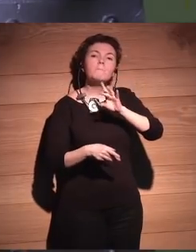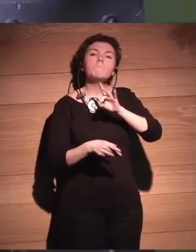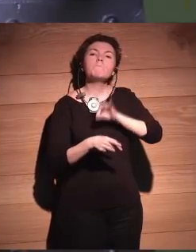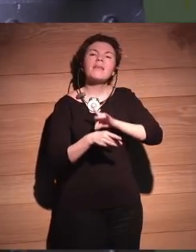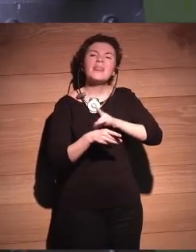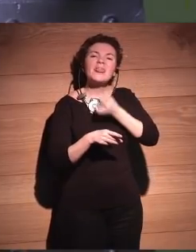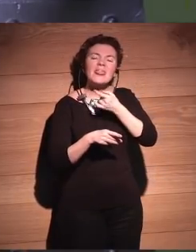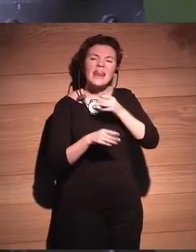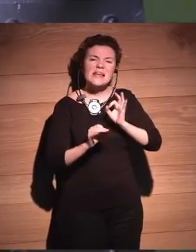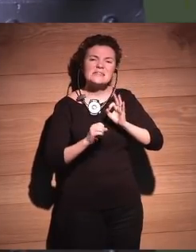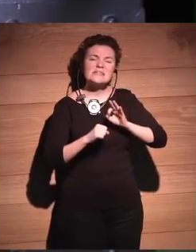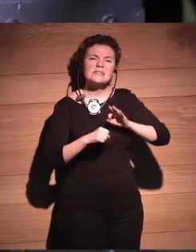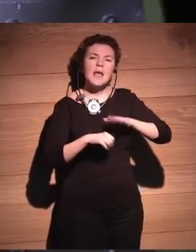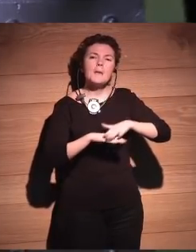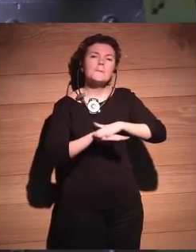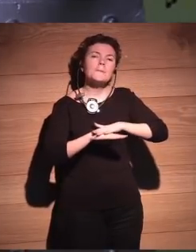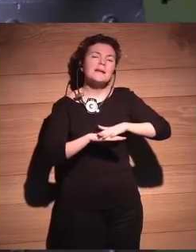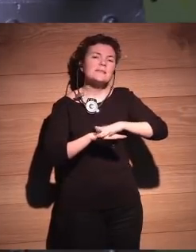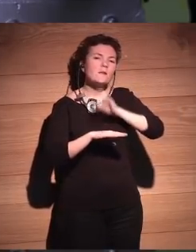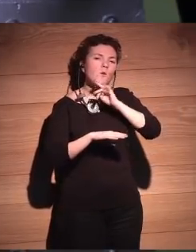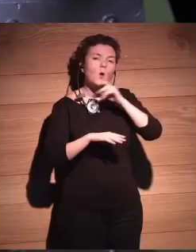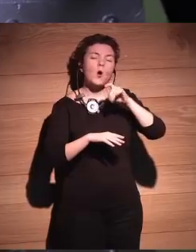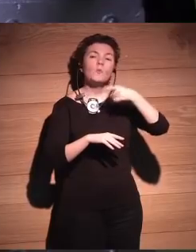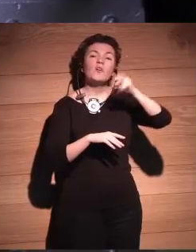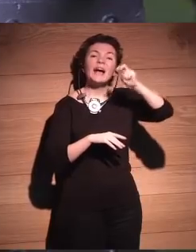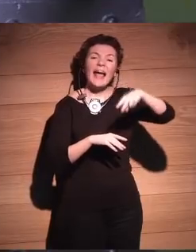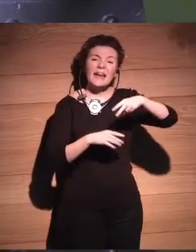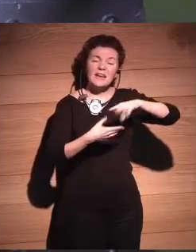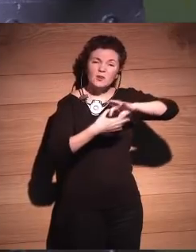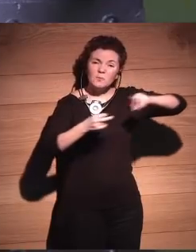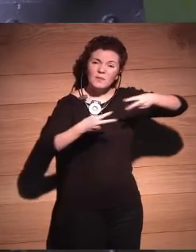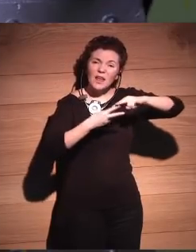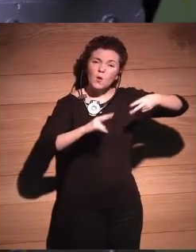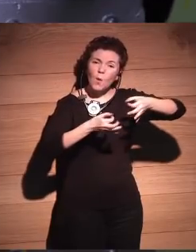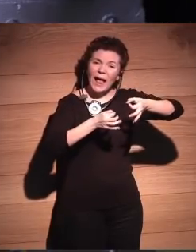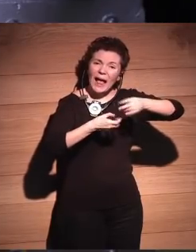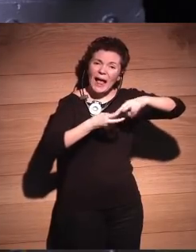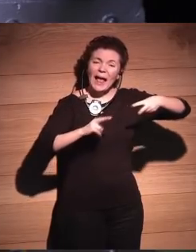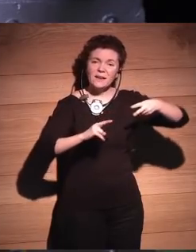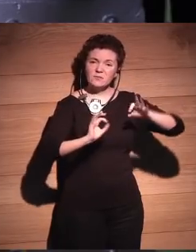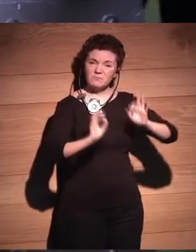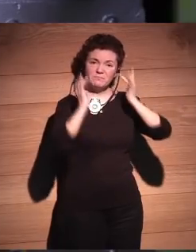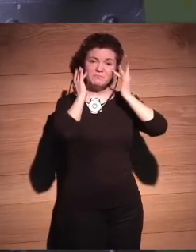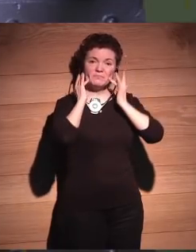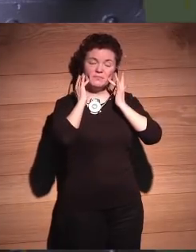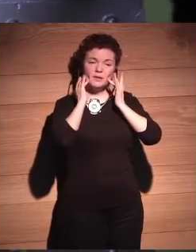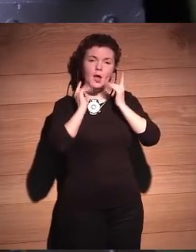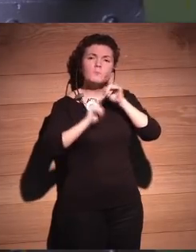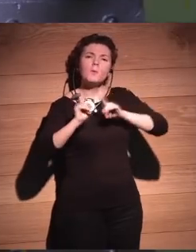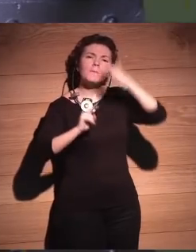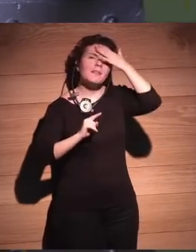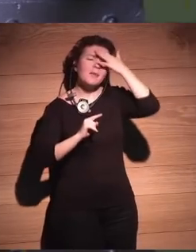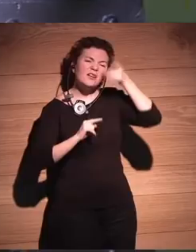medicinas que estén basadas en un gen en sí mismo. Entonces, el problema principal con esta